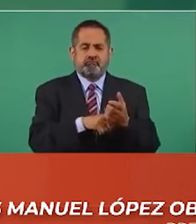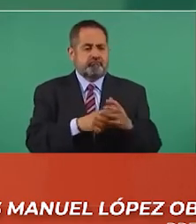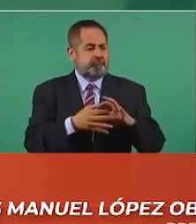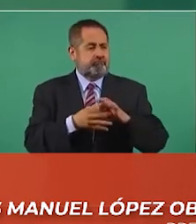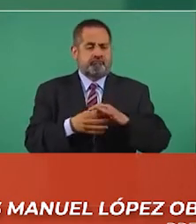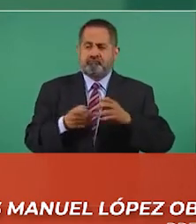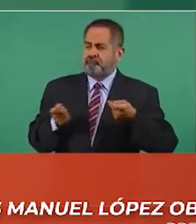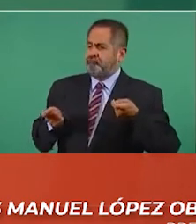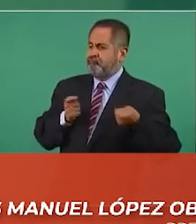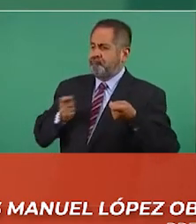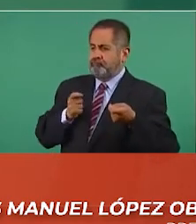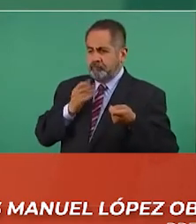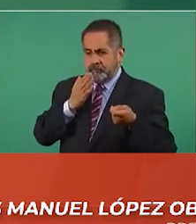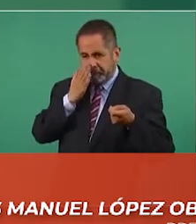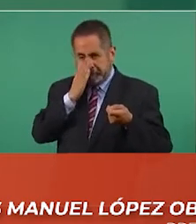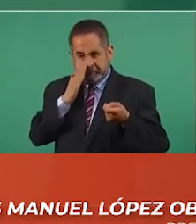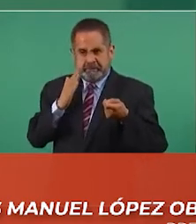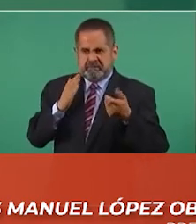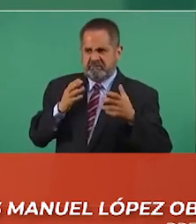poderosísimo,